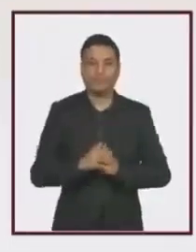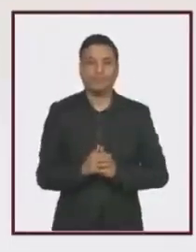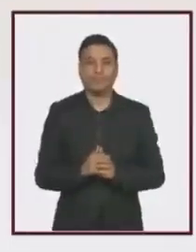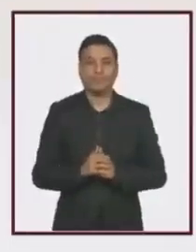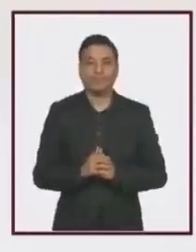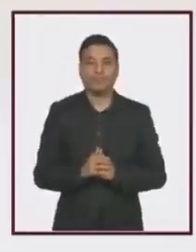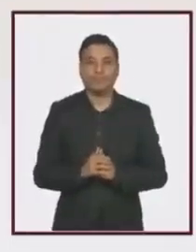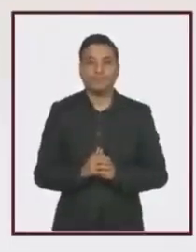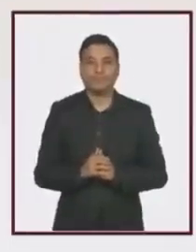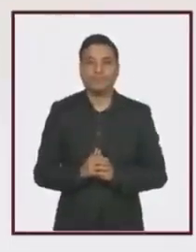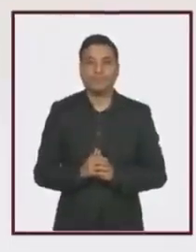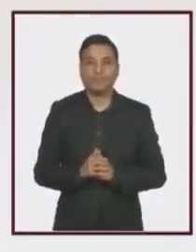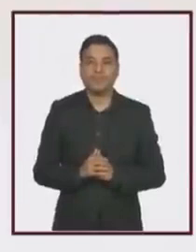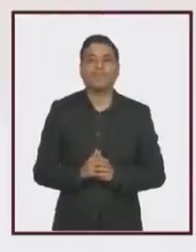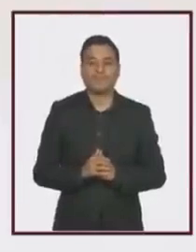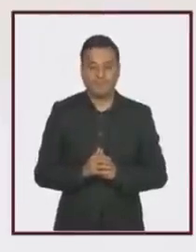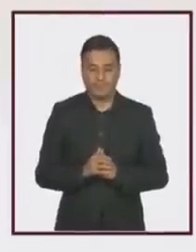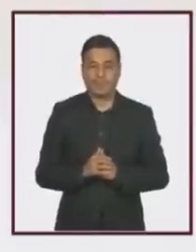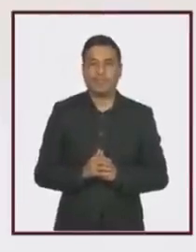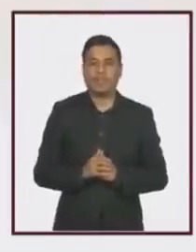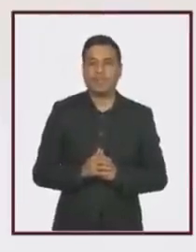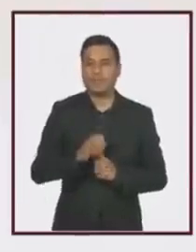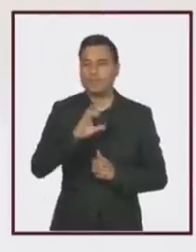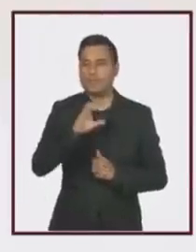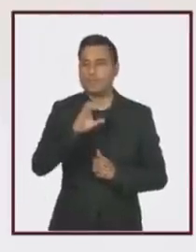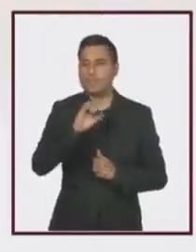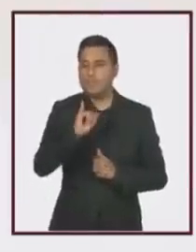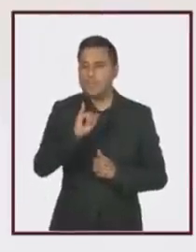Cuando se refiere a ciclo,